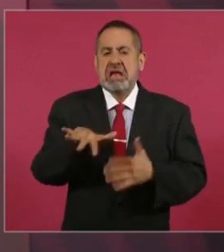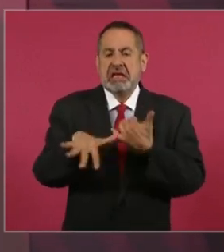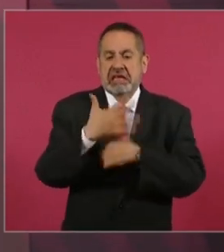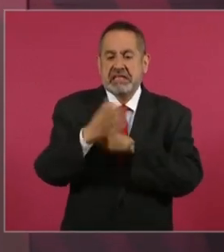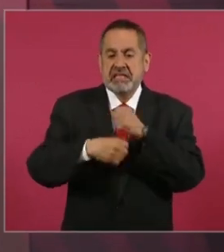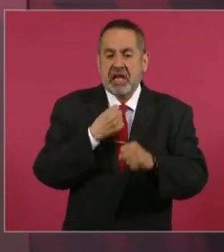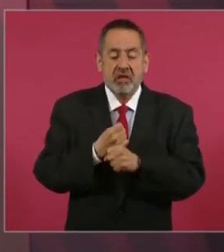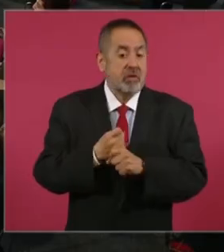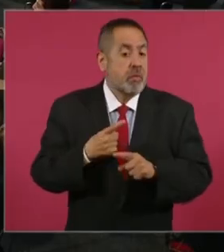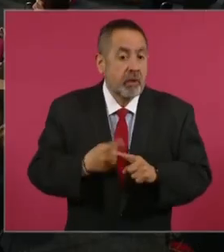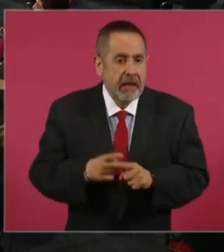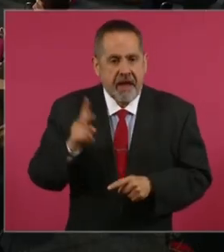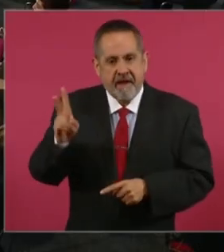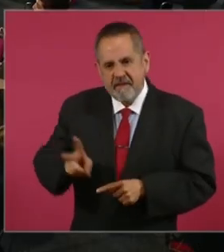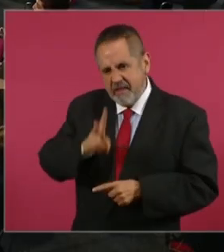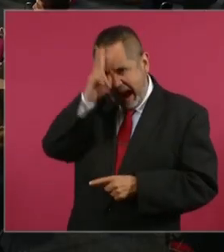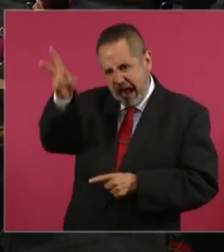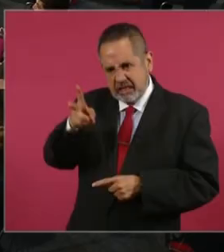venganza.